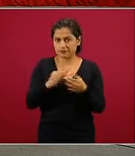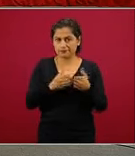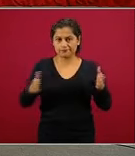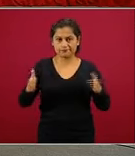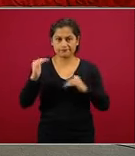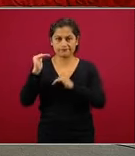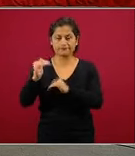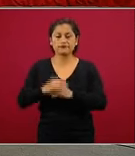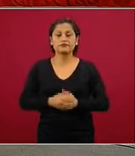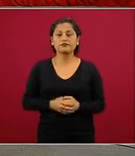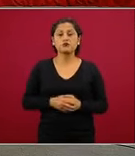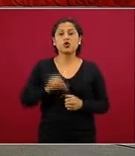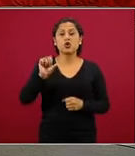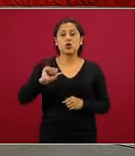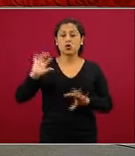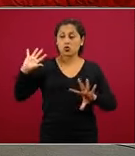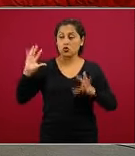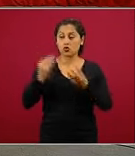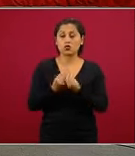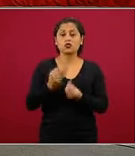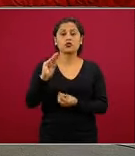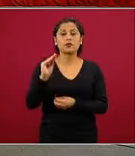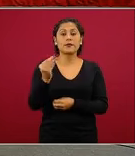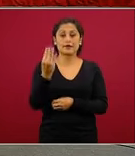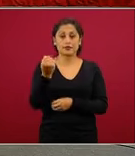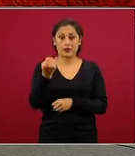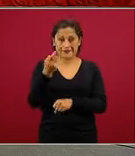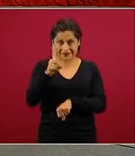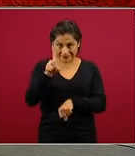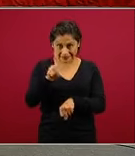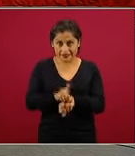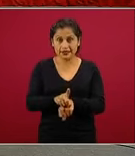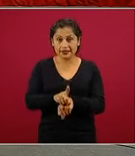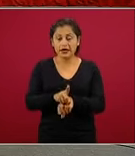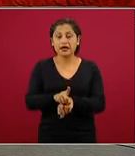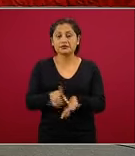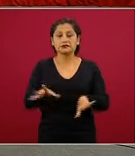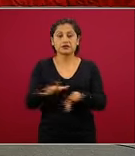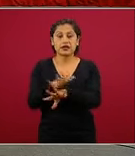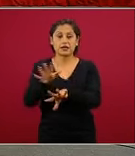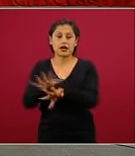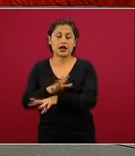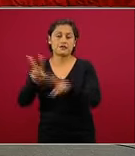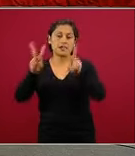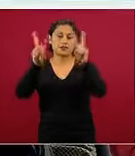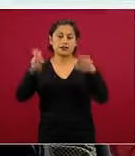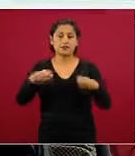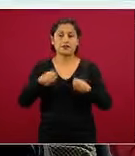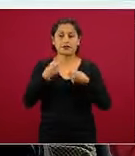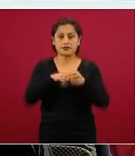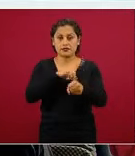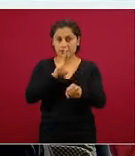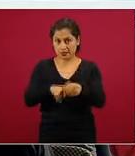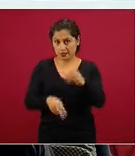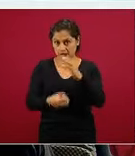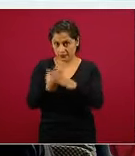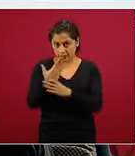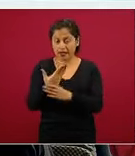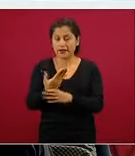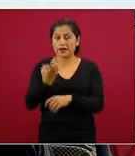Hoy tenemos 99 días del proceso de tránsito en el esquema de nueva normalidad, lo que implica que, guiados por